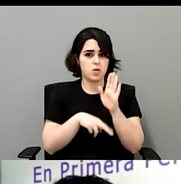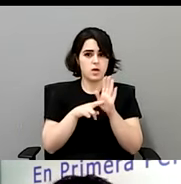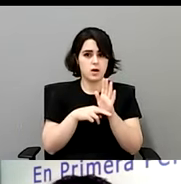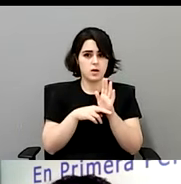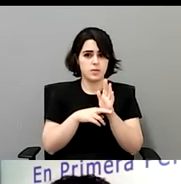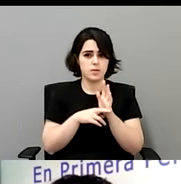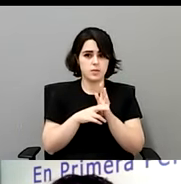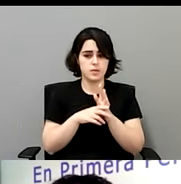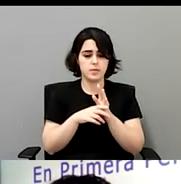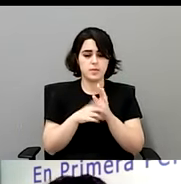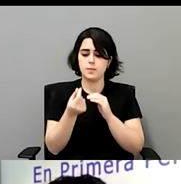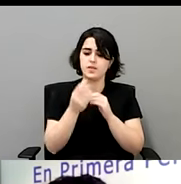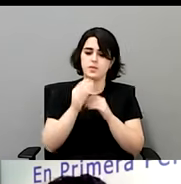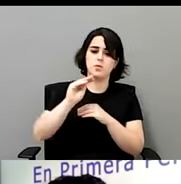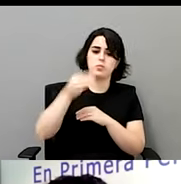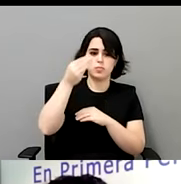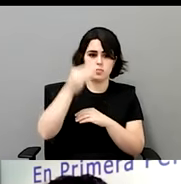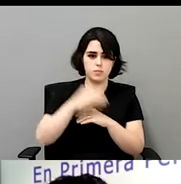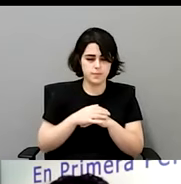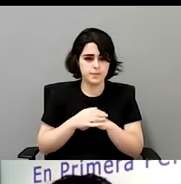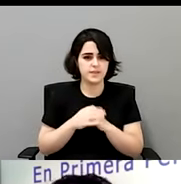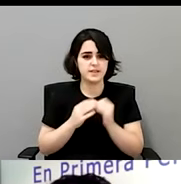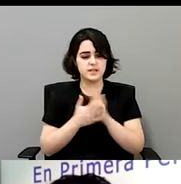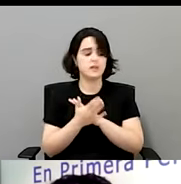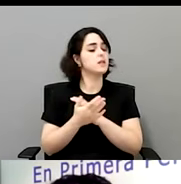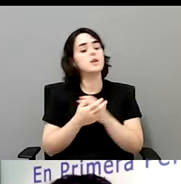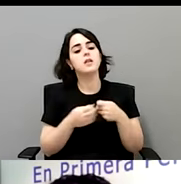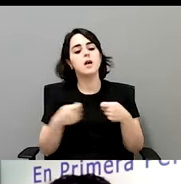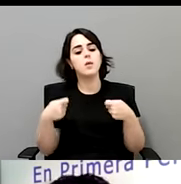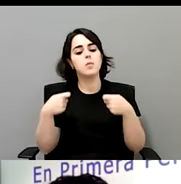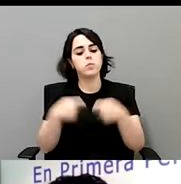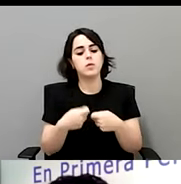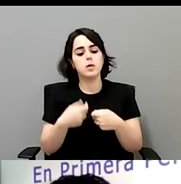el sobrecoste. Es un copago bastante alto.